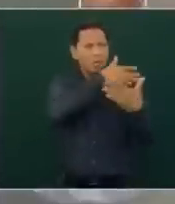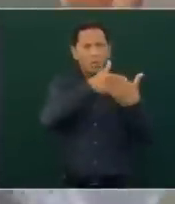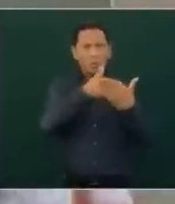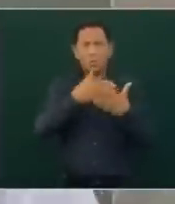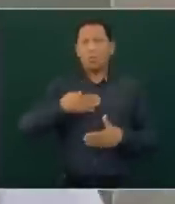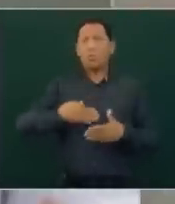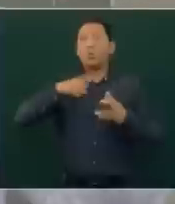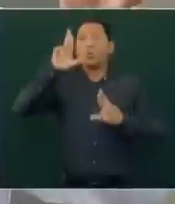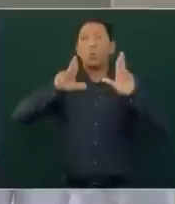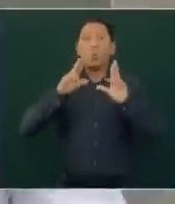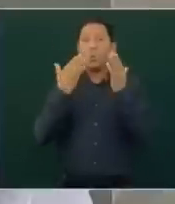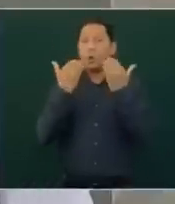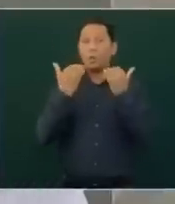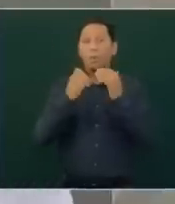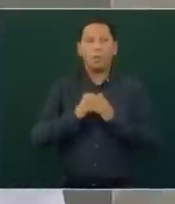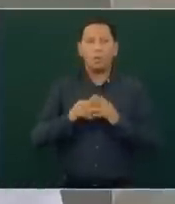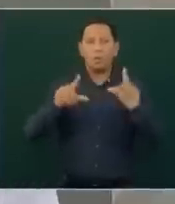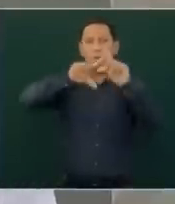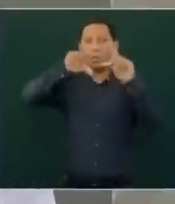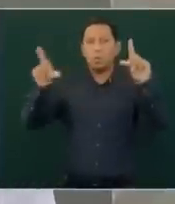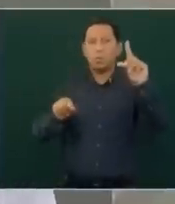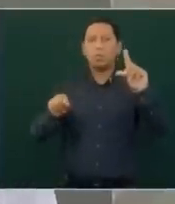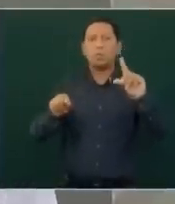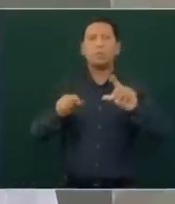hasta que el pueblo dijo basta.